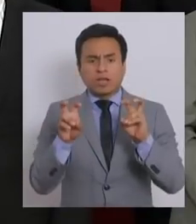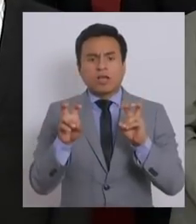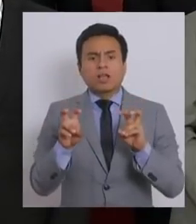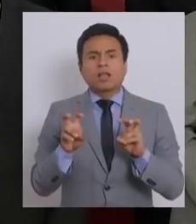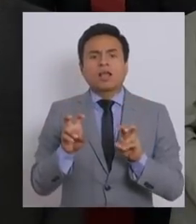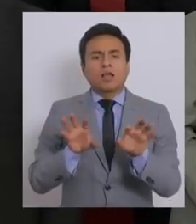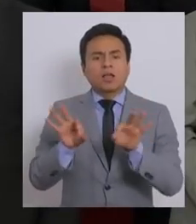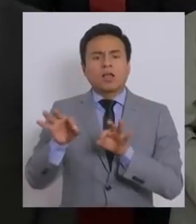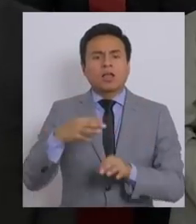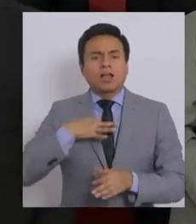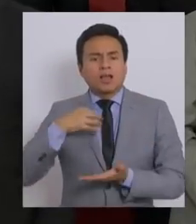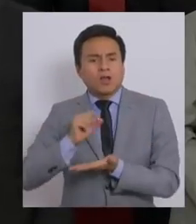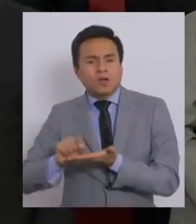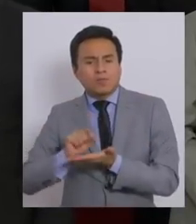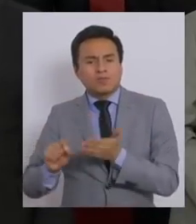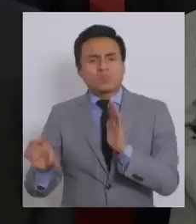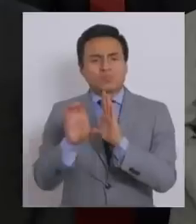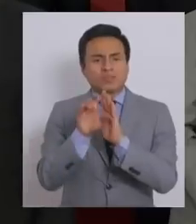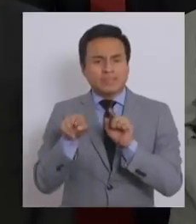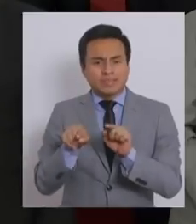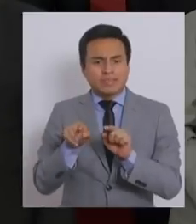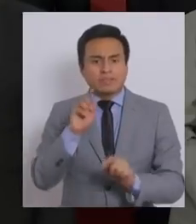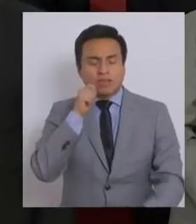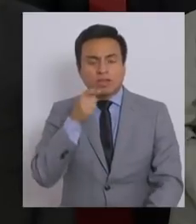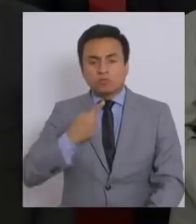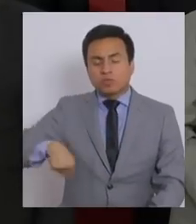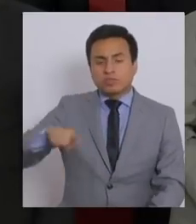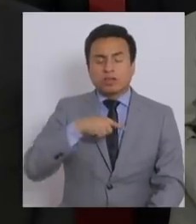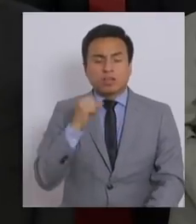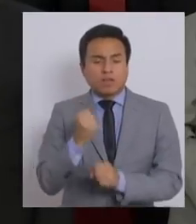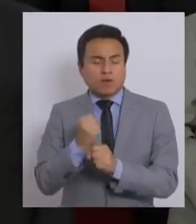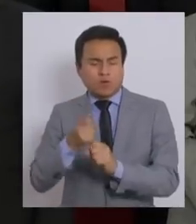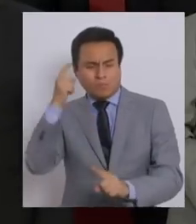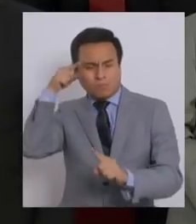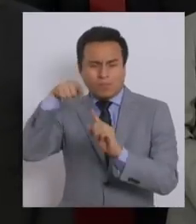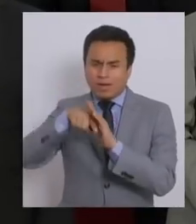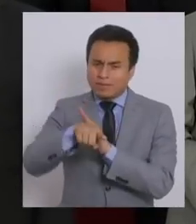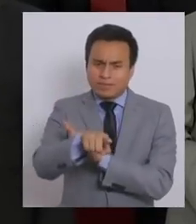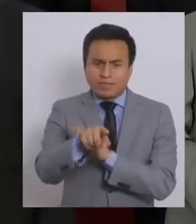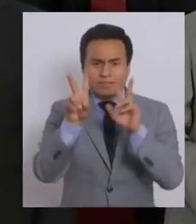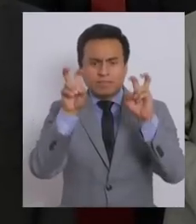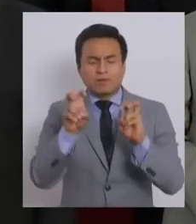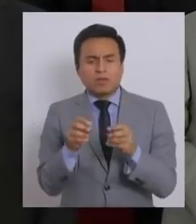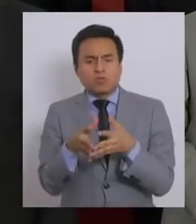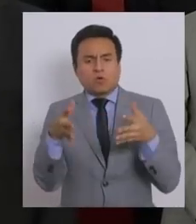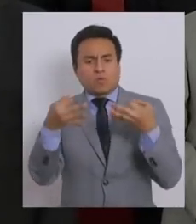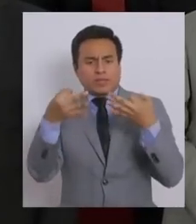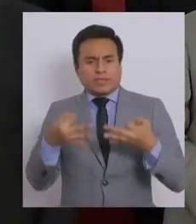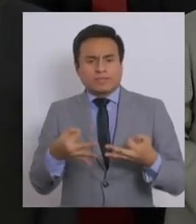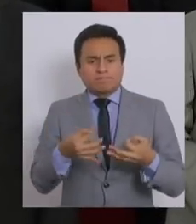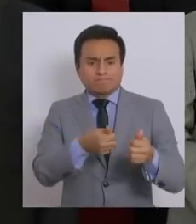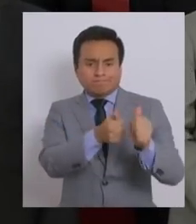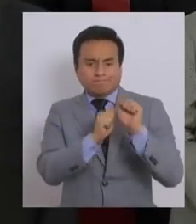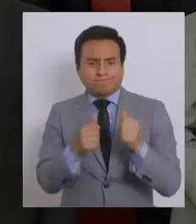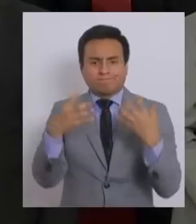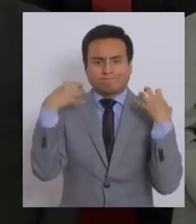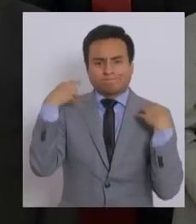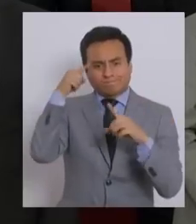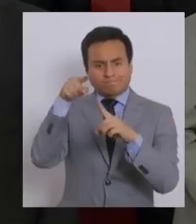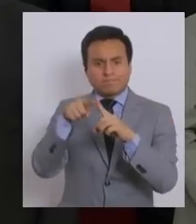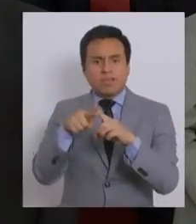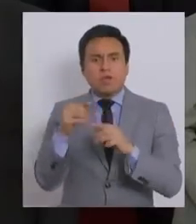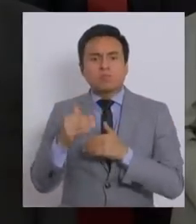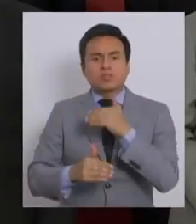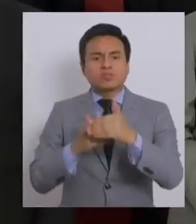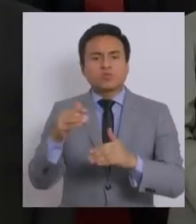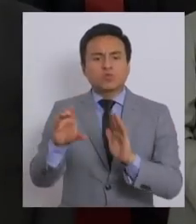Convención Constituyente. La labor de nuestro gobierno va más allá de la noble y desafiante misión de garantizar un buen